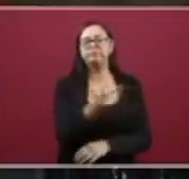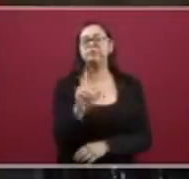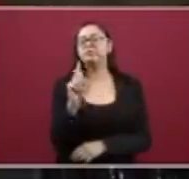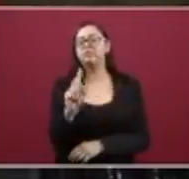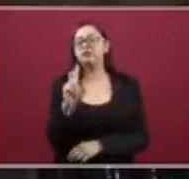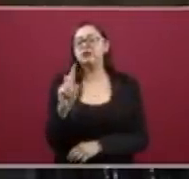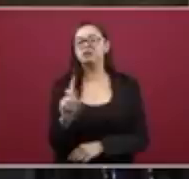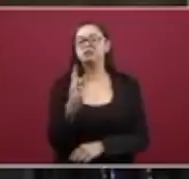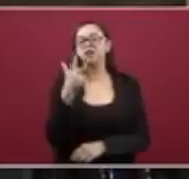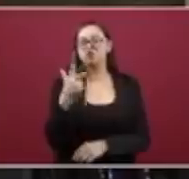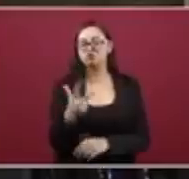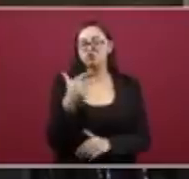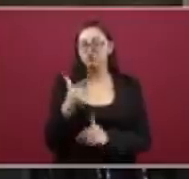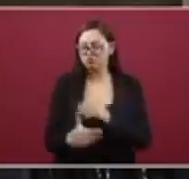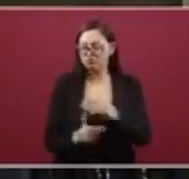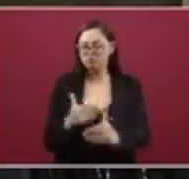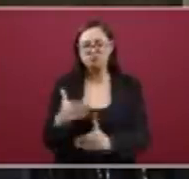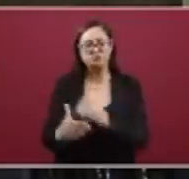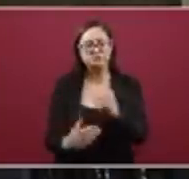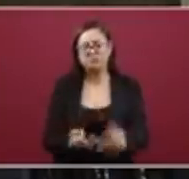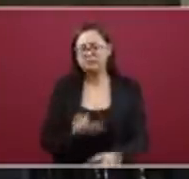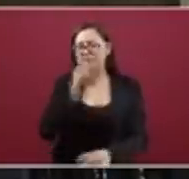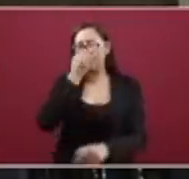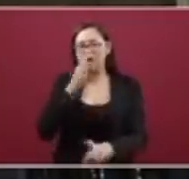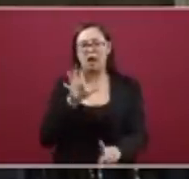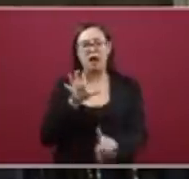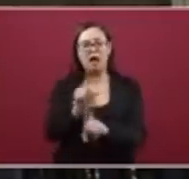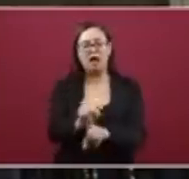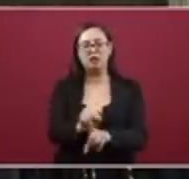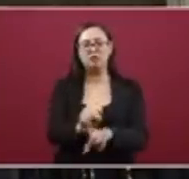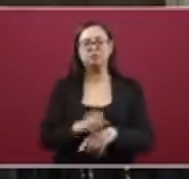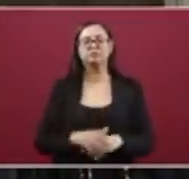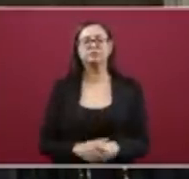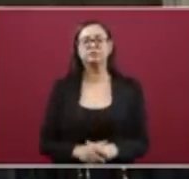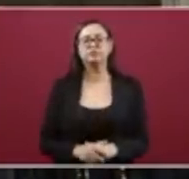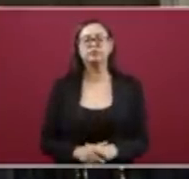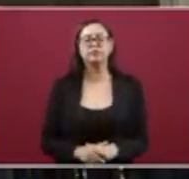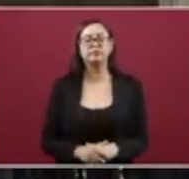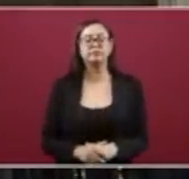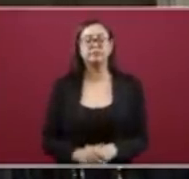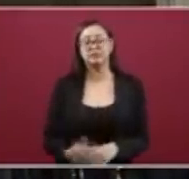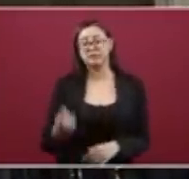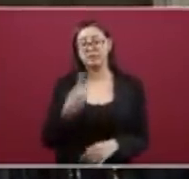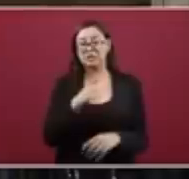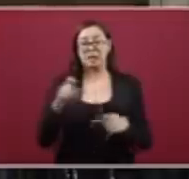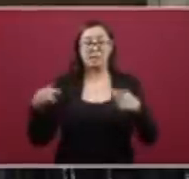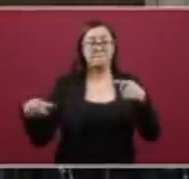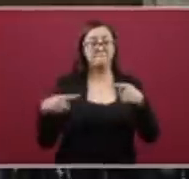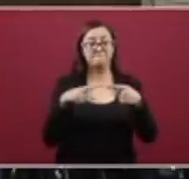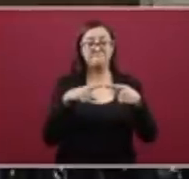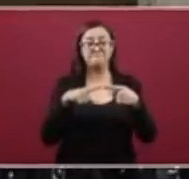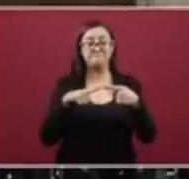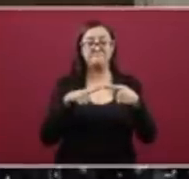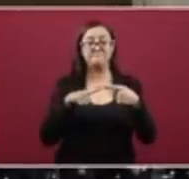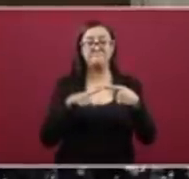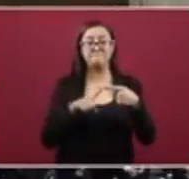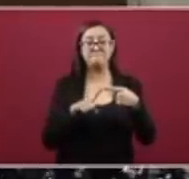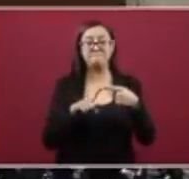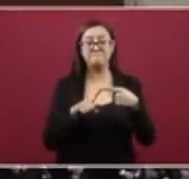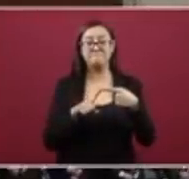en proceso de cumplirse el primero de los 100 compromisos ya lo